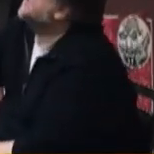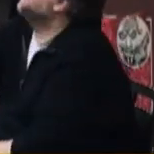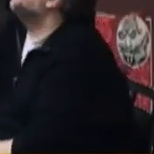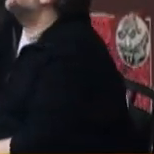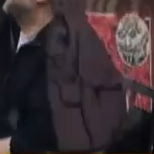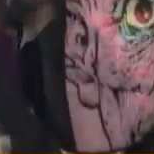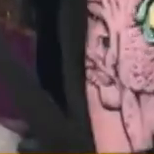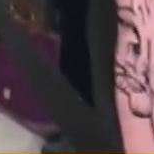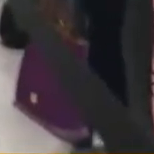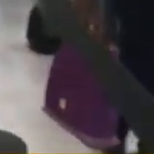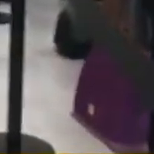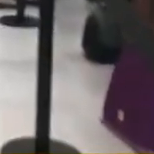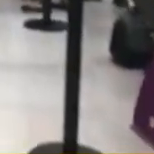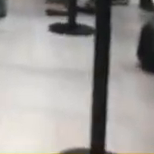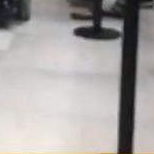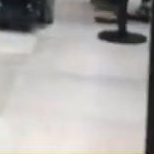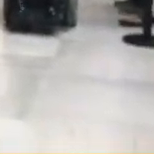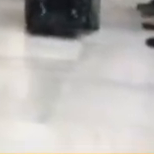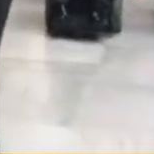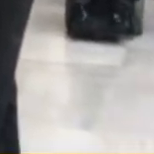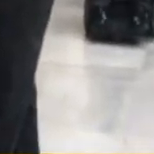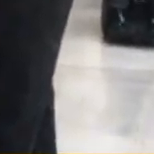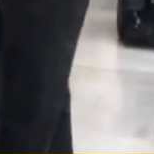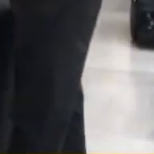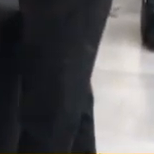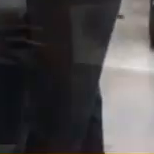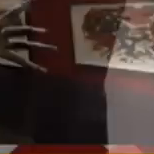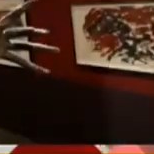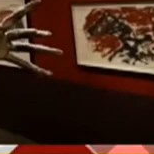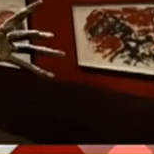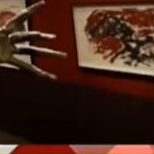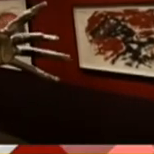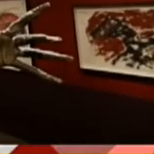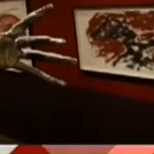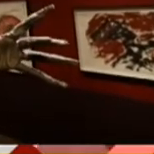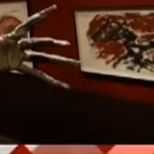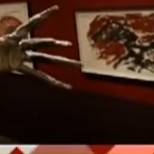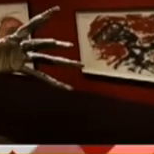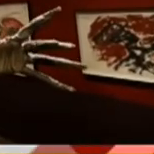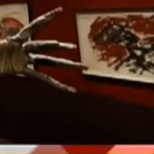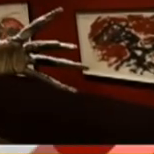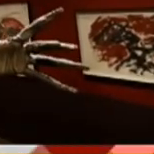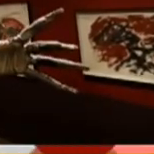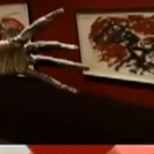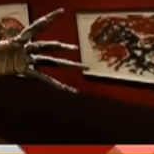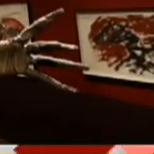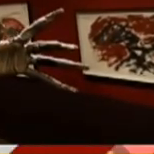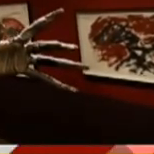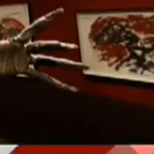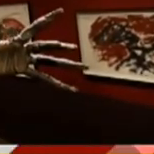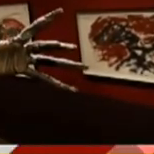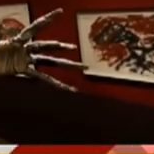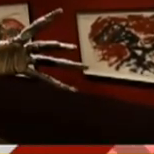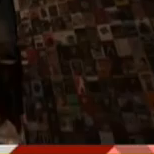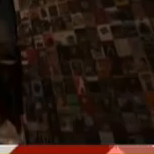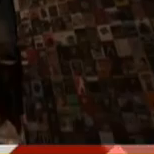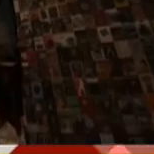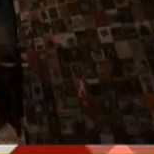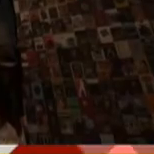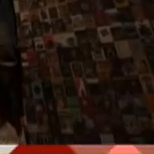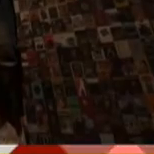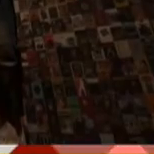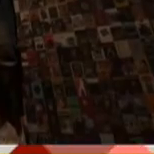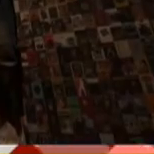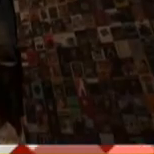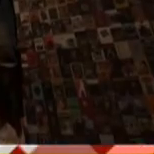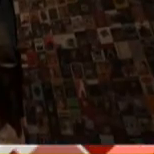de la exposición Guillermo del Toro en Casa con Monstruos. Se trata de una muestra que reúne elementos de su filmografía, así como